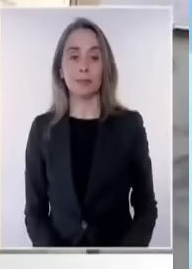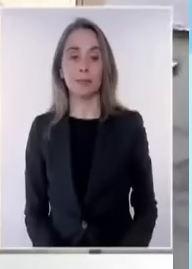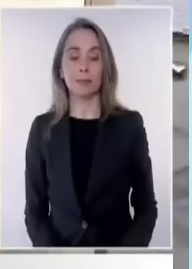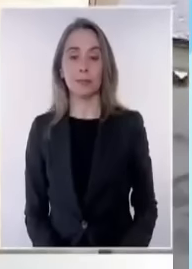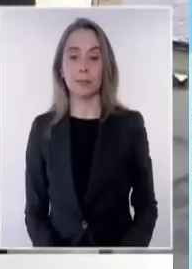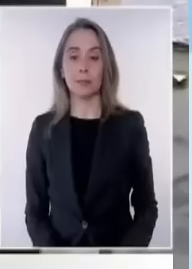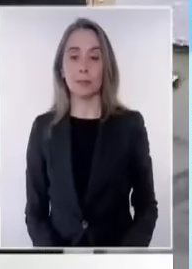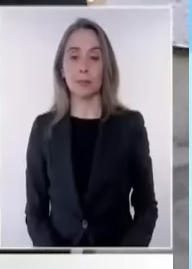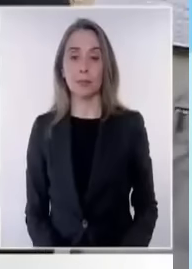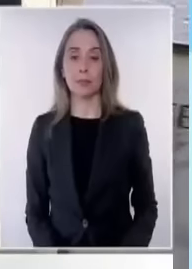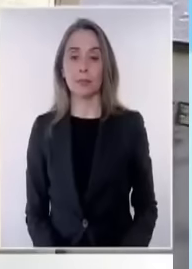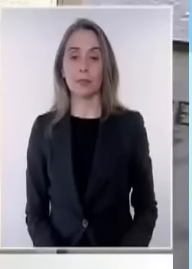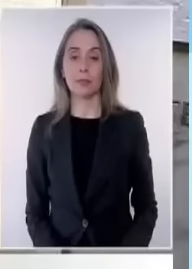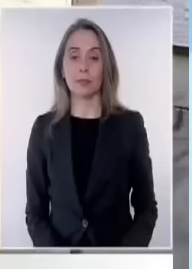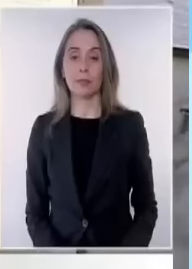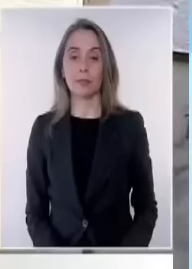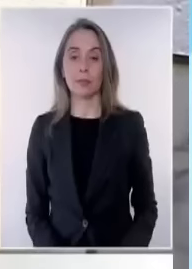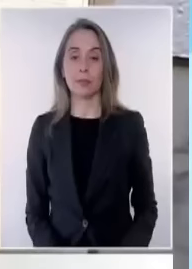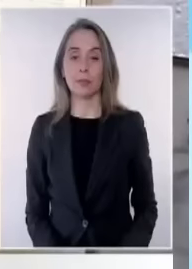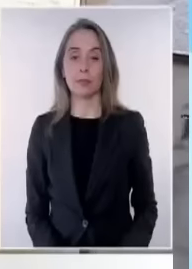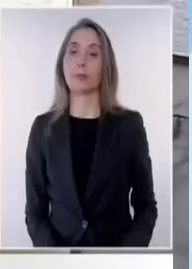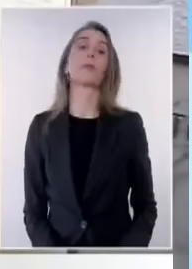Don Artur.